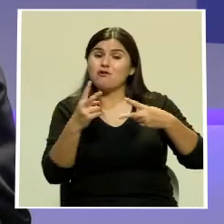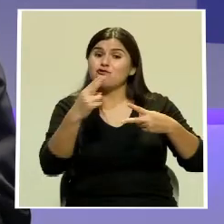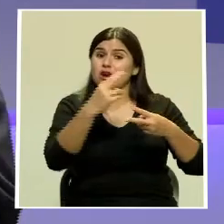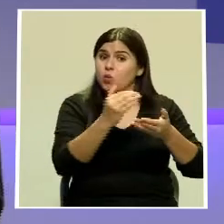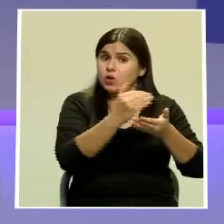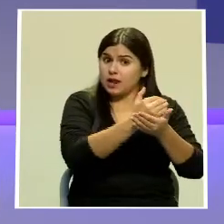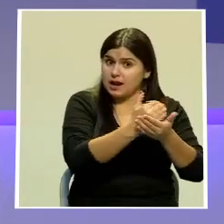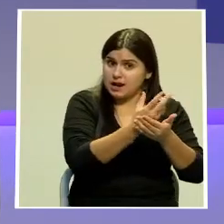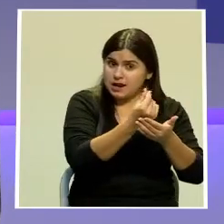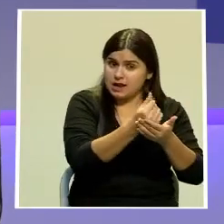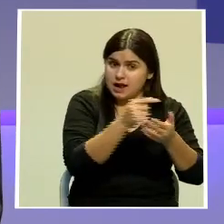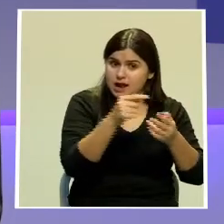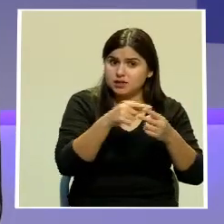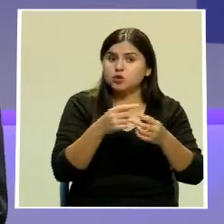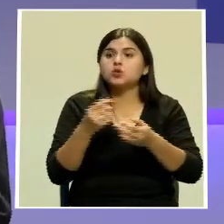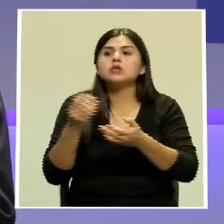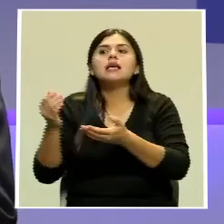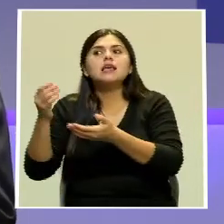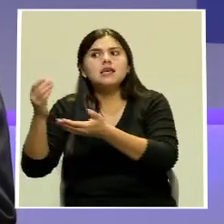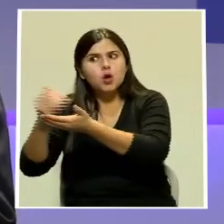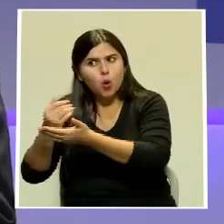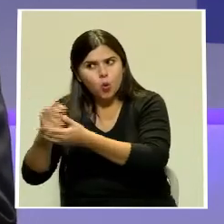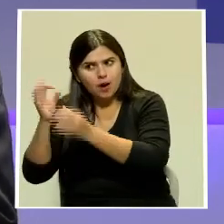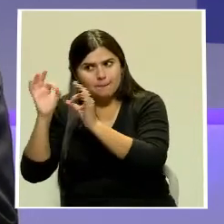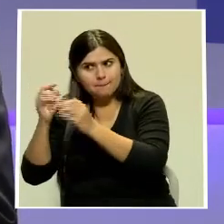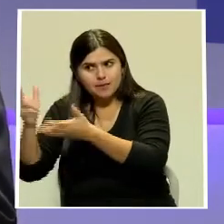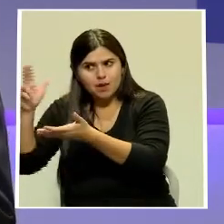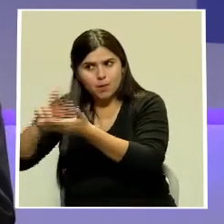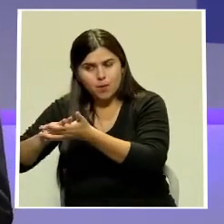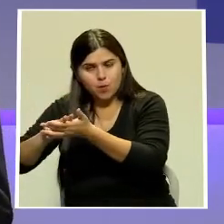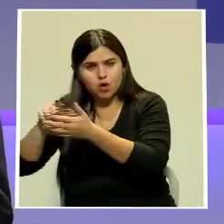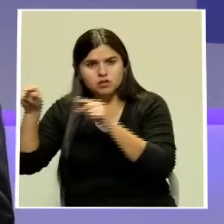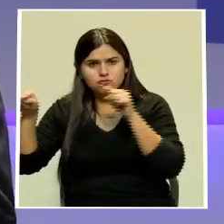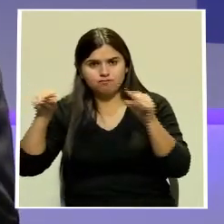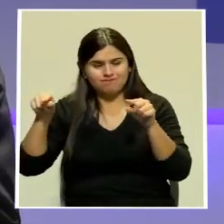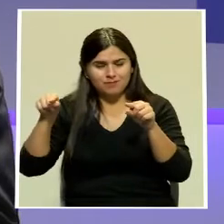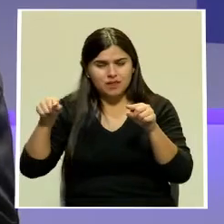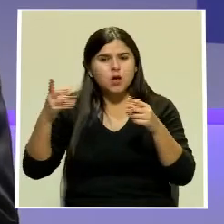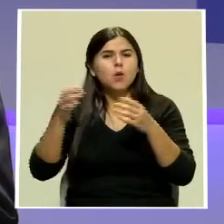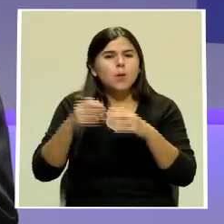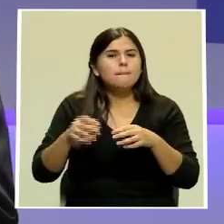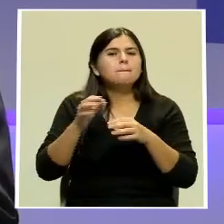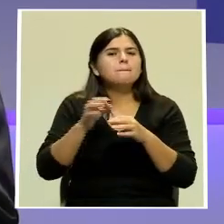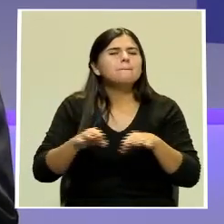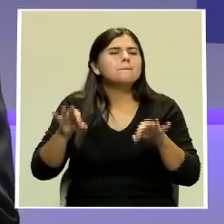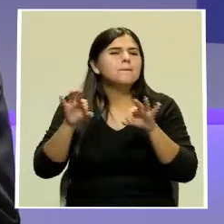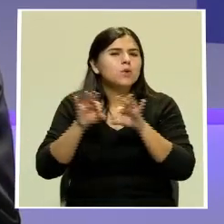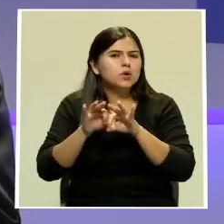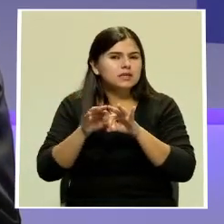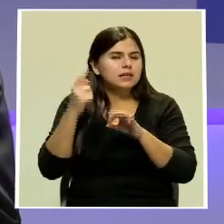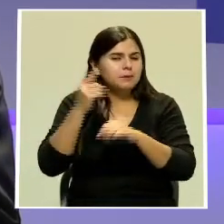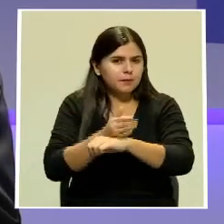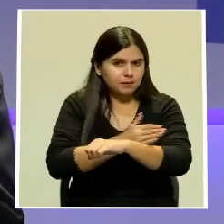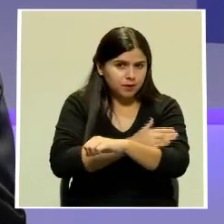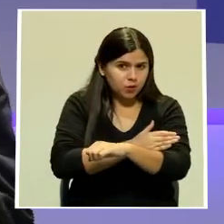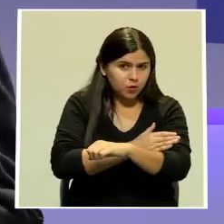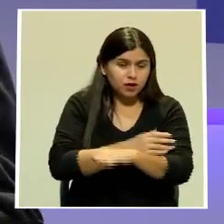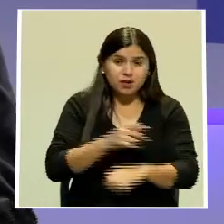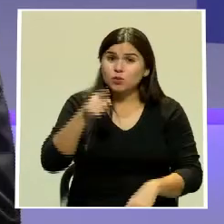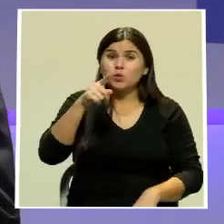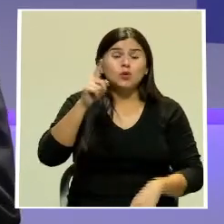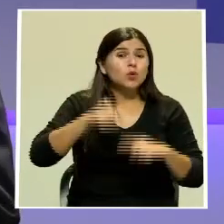el gasto, cobrar bien los impuestos, nos genera el escenario apropiado para empezar a pensar siquiera en otras alternativas. Usted no puede llegar y decirle que le va